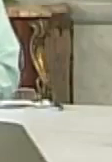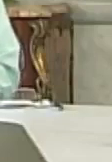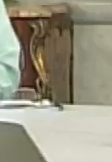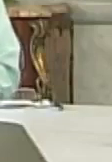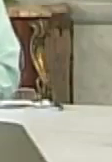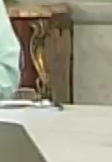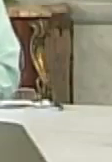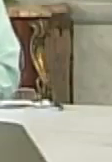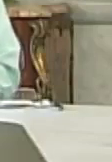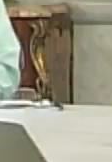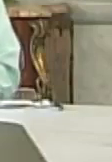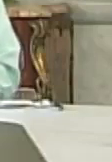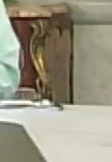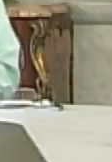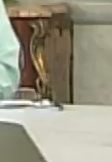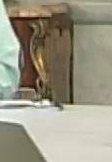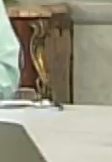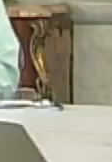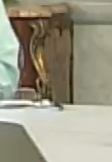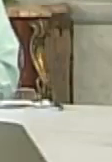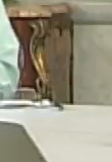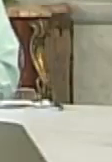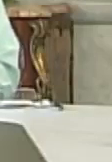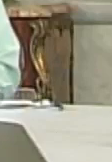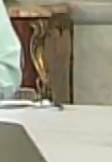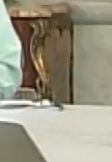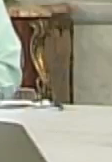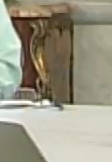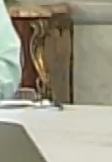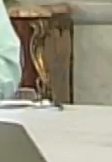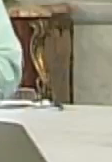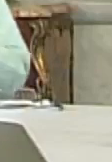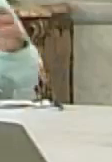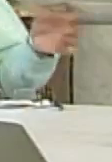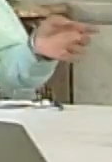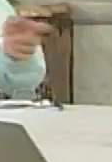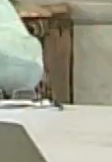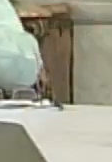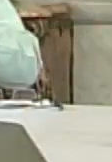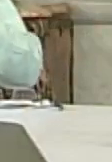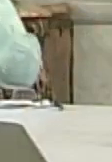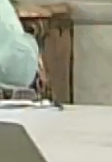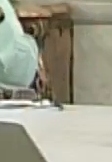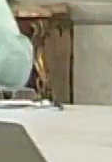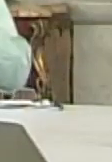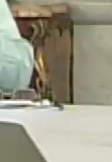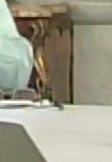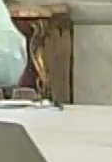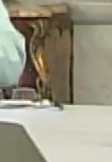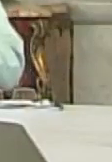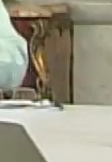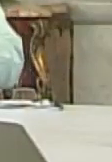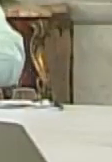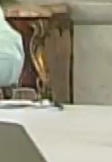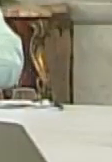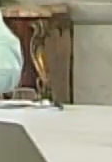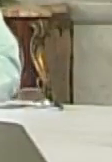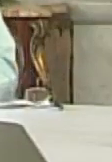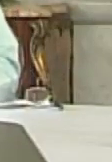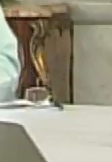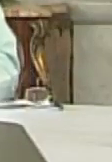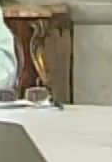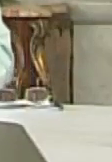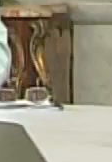¿Ah? En el 2222, y estará la oposición igualita, pues, Guaidó